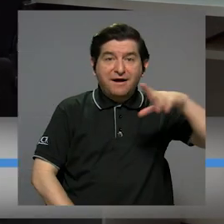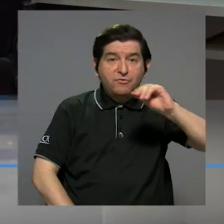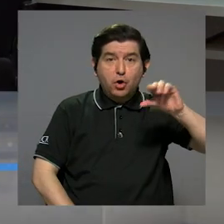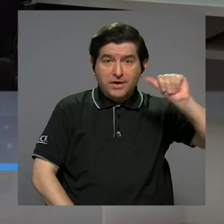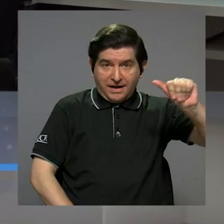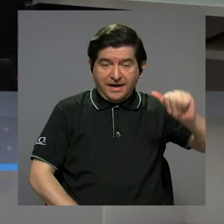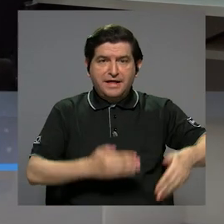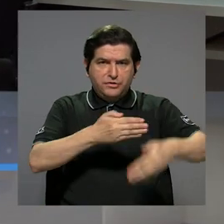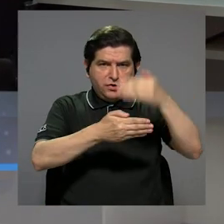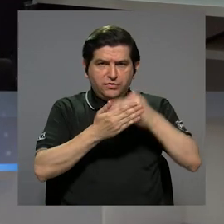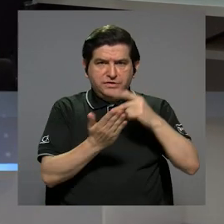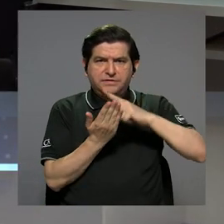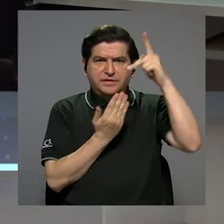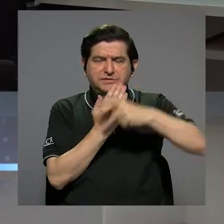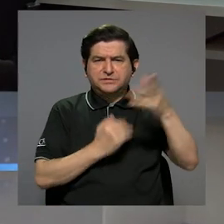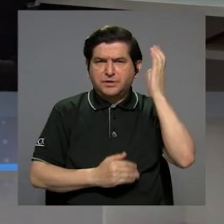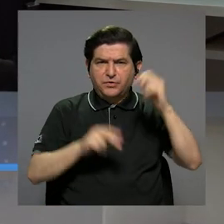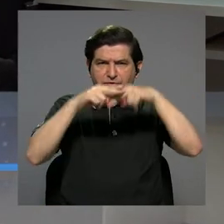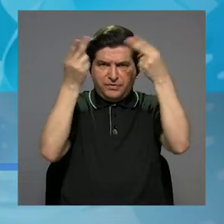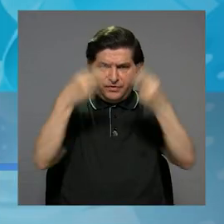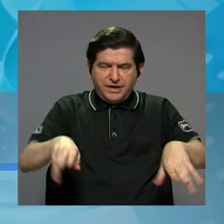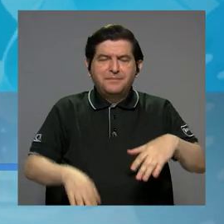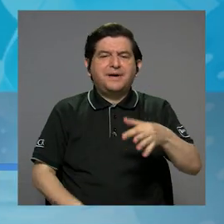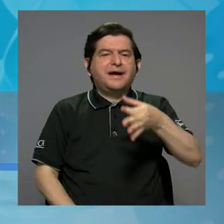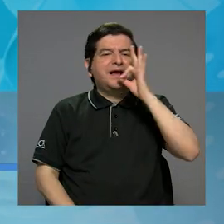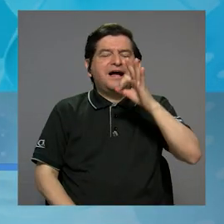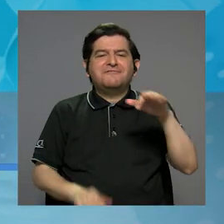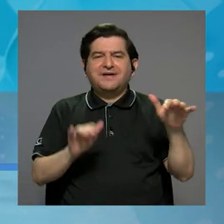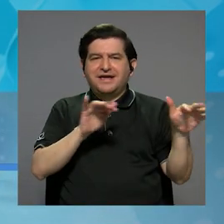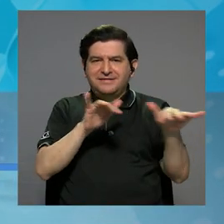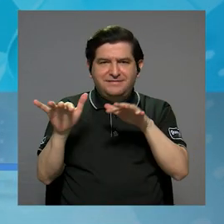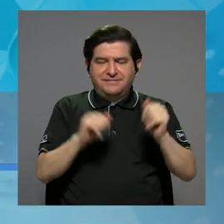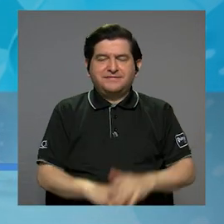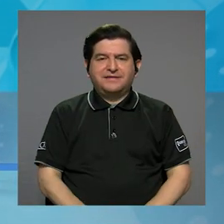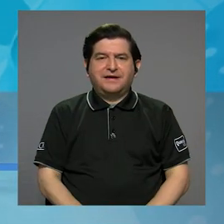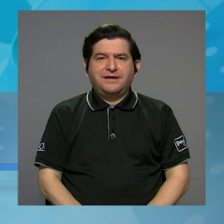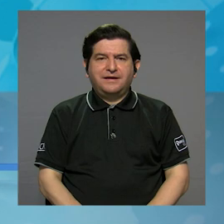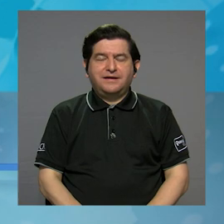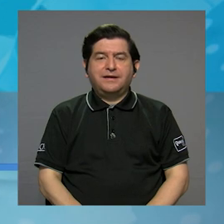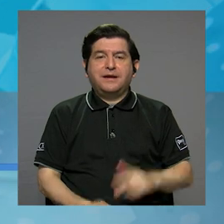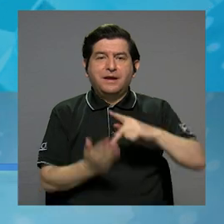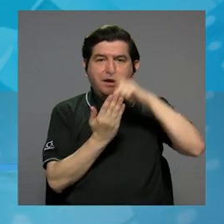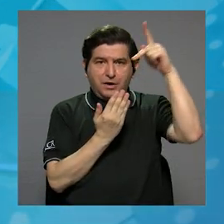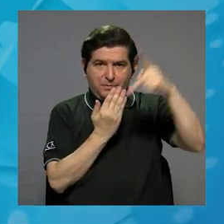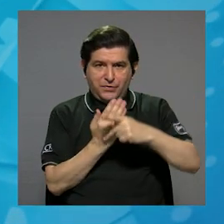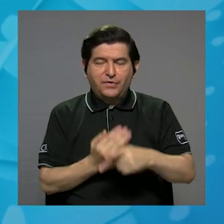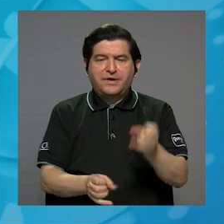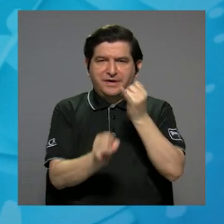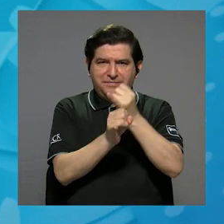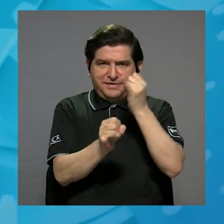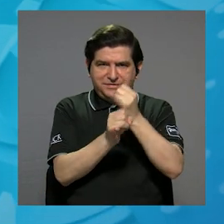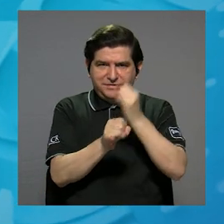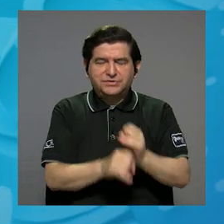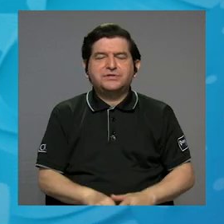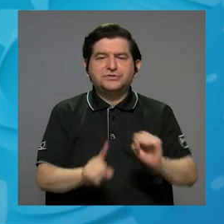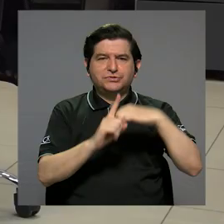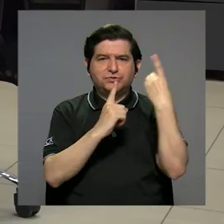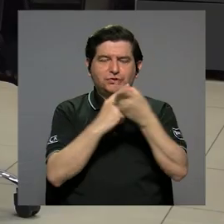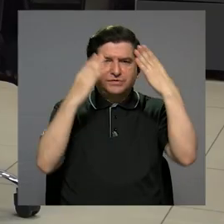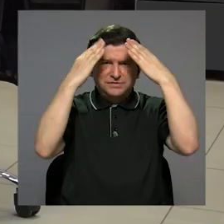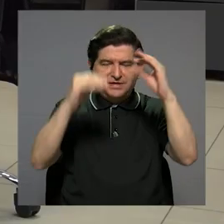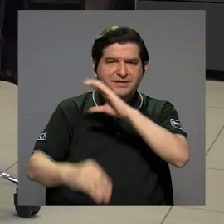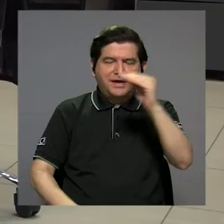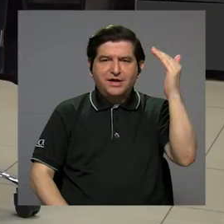Pablo y Alejandro están detrás del podcast llamado Café Digital, un espacio que el PROSIC, el Programa Institucional Sociedad